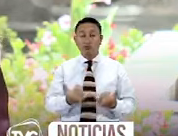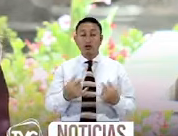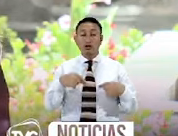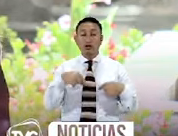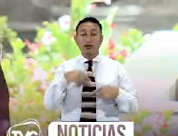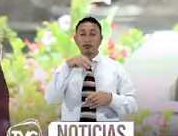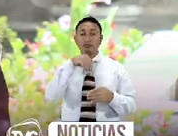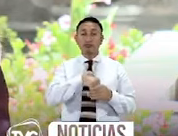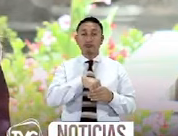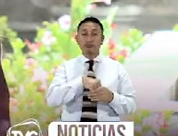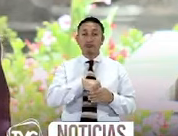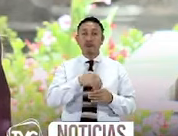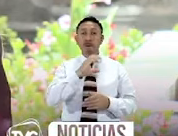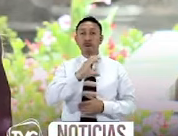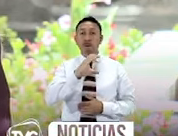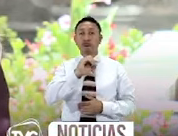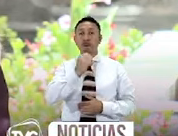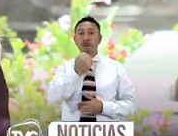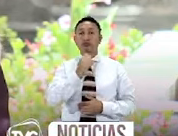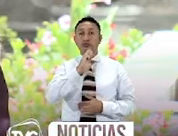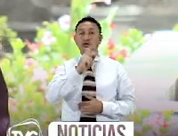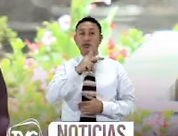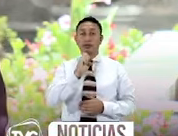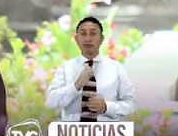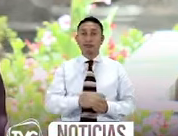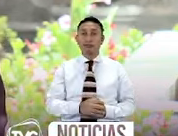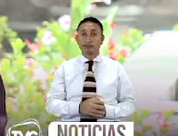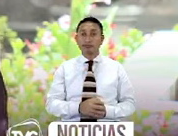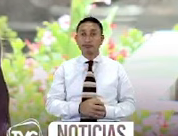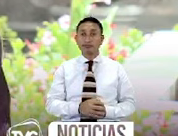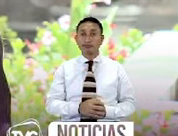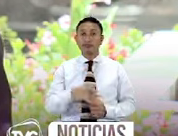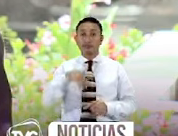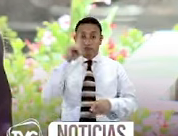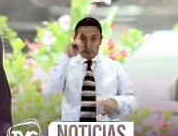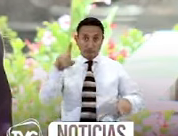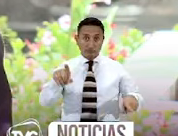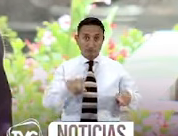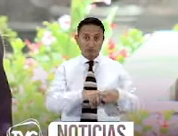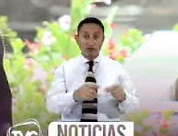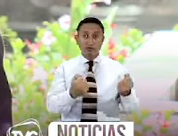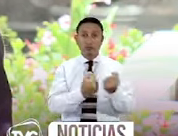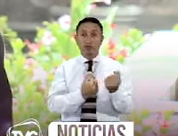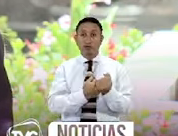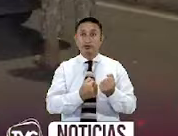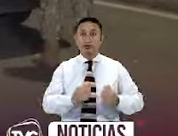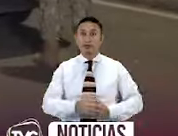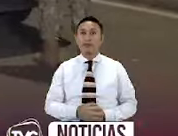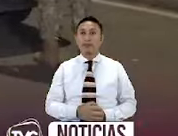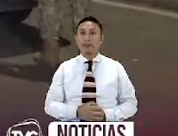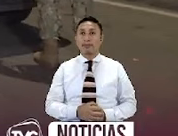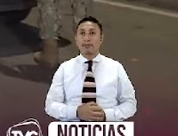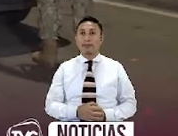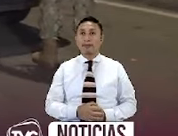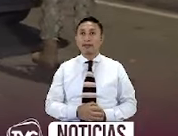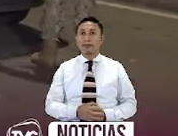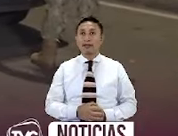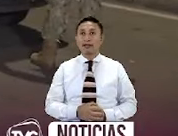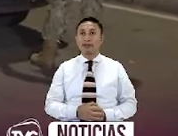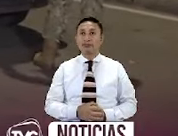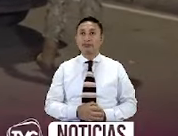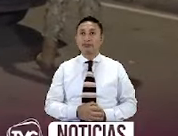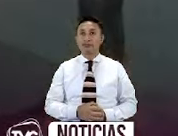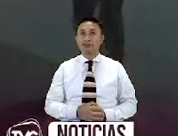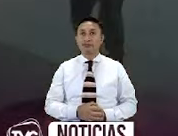del COSEPE con votación unánime en respaldo del presidente Daniel Noboa. Lo que sería una segunda fase